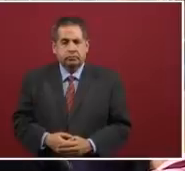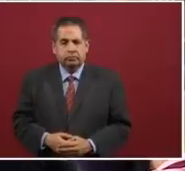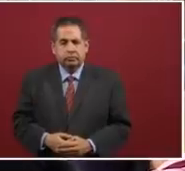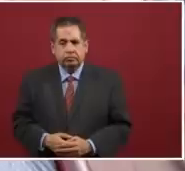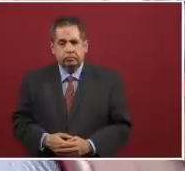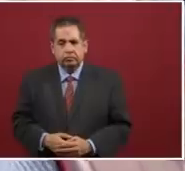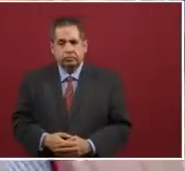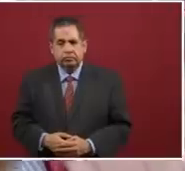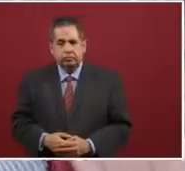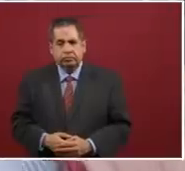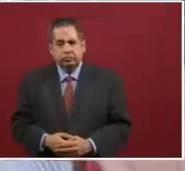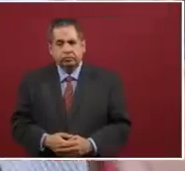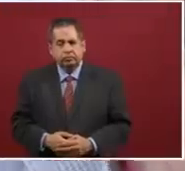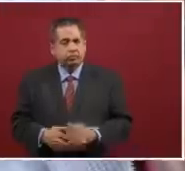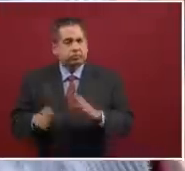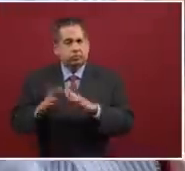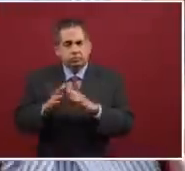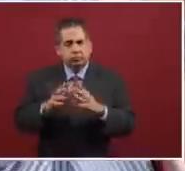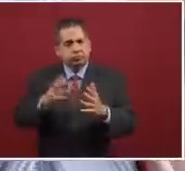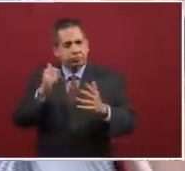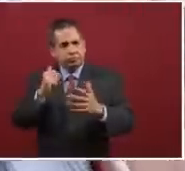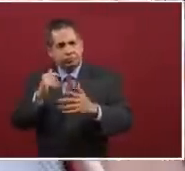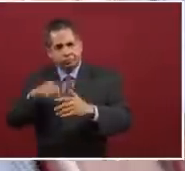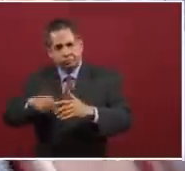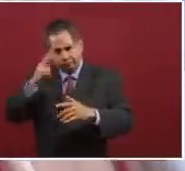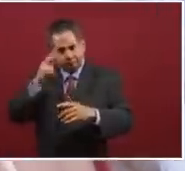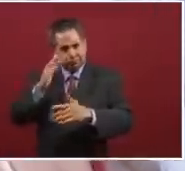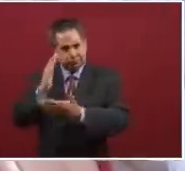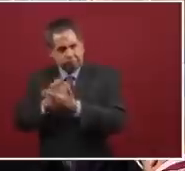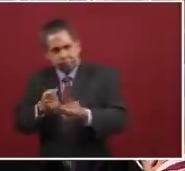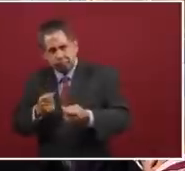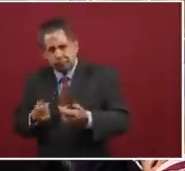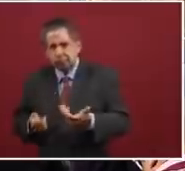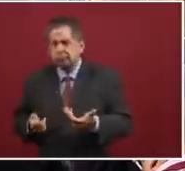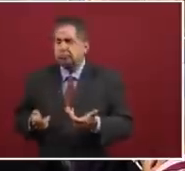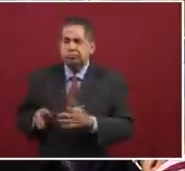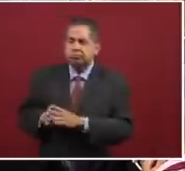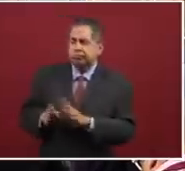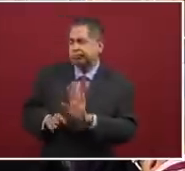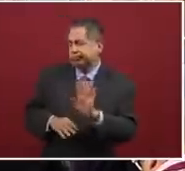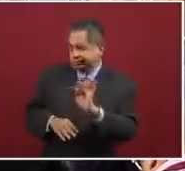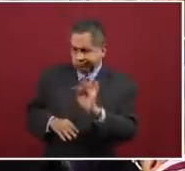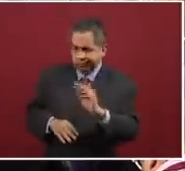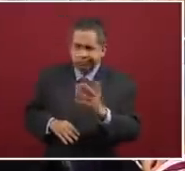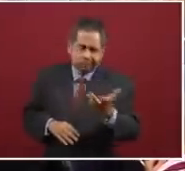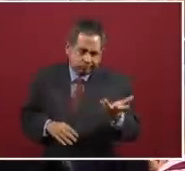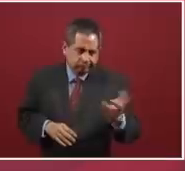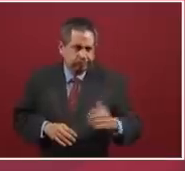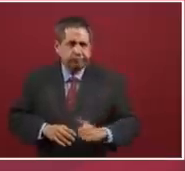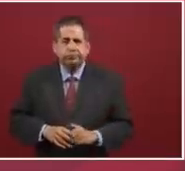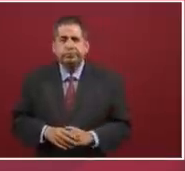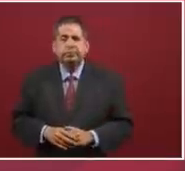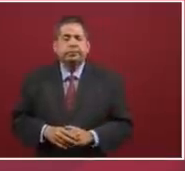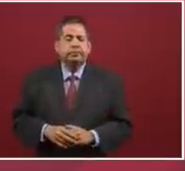para detenerlos, jalarlos. Puede ser que haya